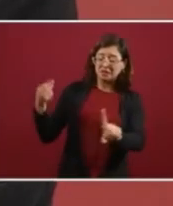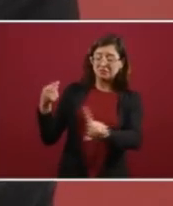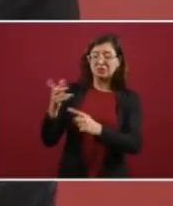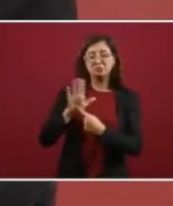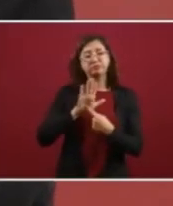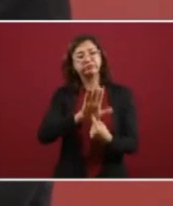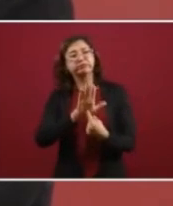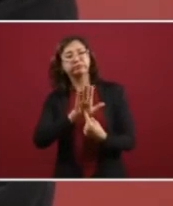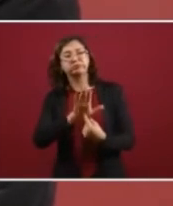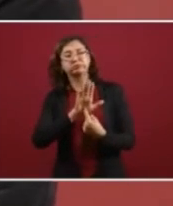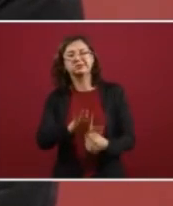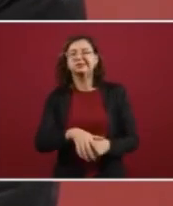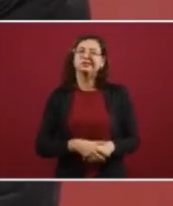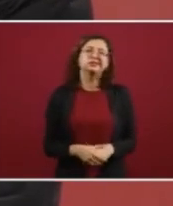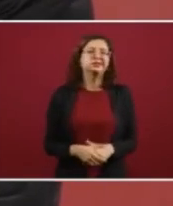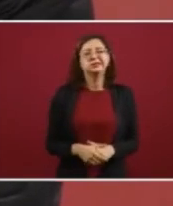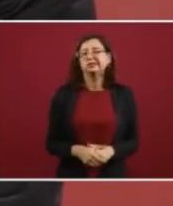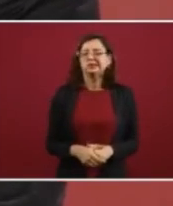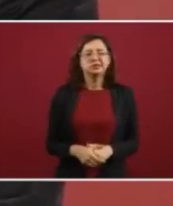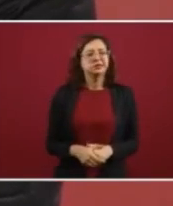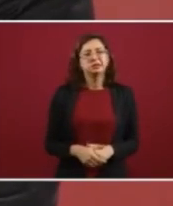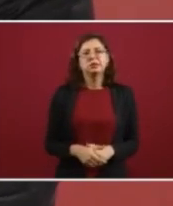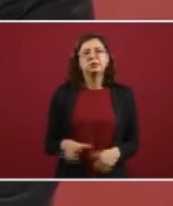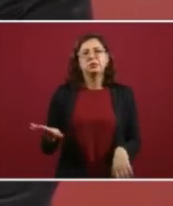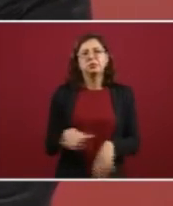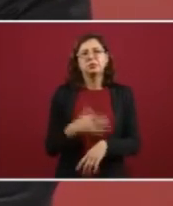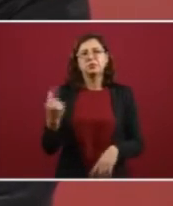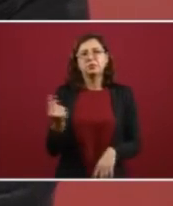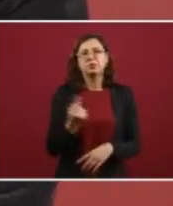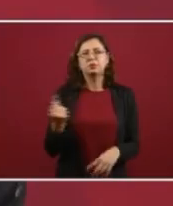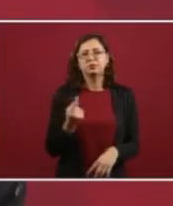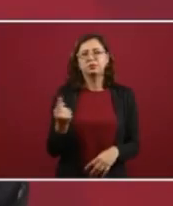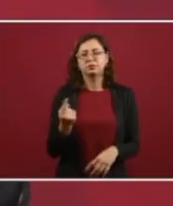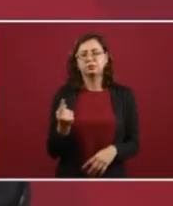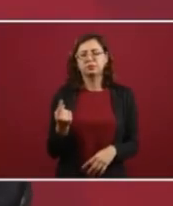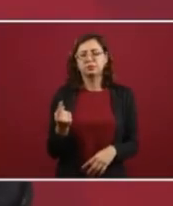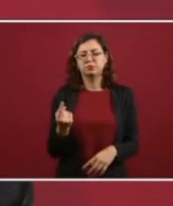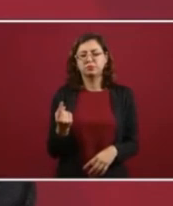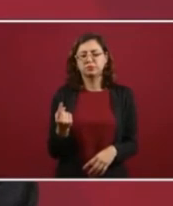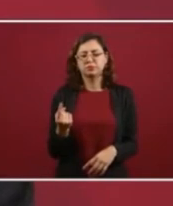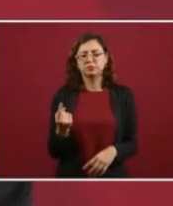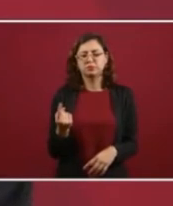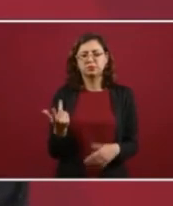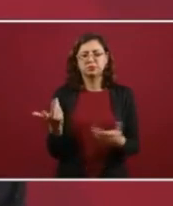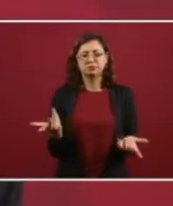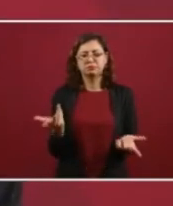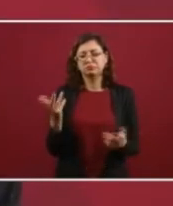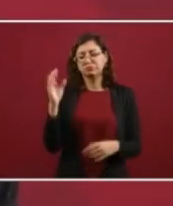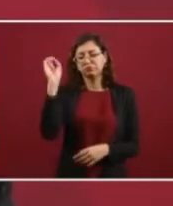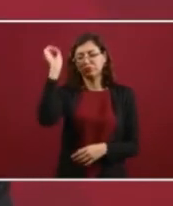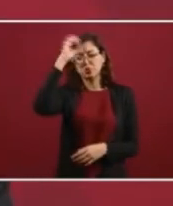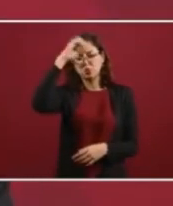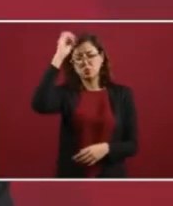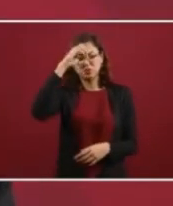escribió navidad en su cuenta de twitter a esta lista de sagrera claudia lizaldi quien comentó que no cree un presidente que sigue